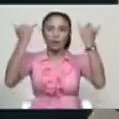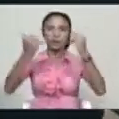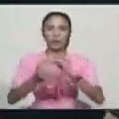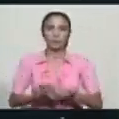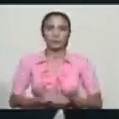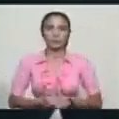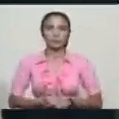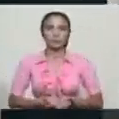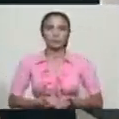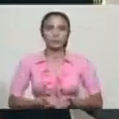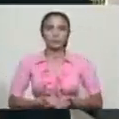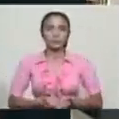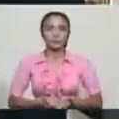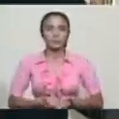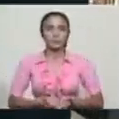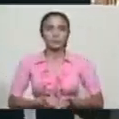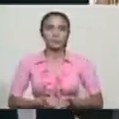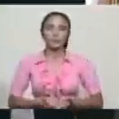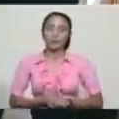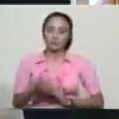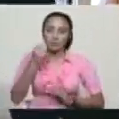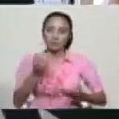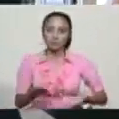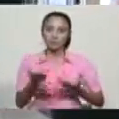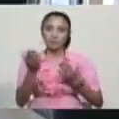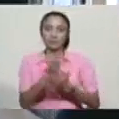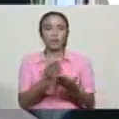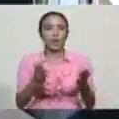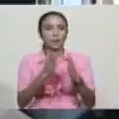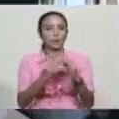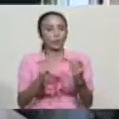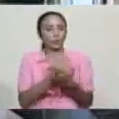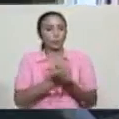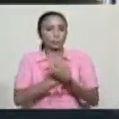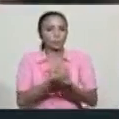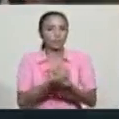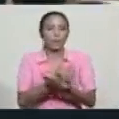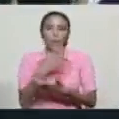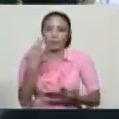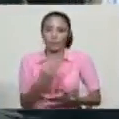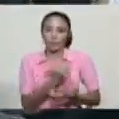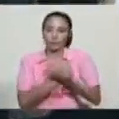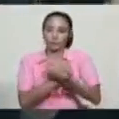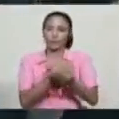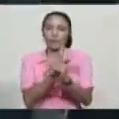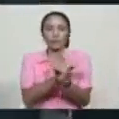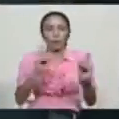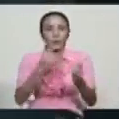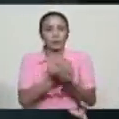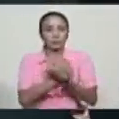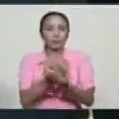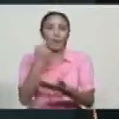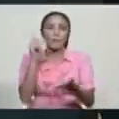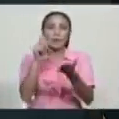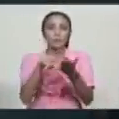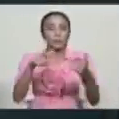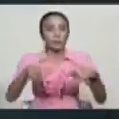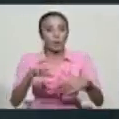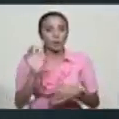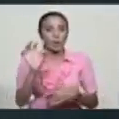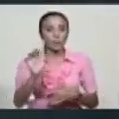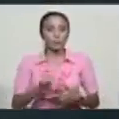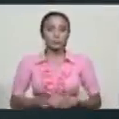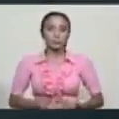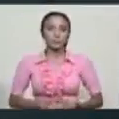han destacado previamente, conocen un Estado profundamente democrático y participativo en nuestra